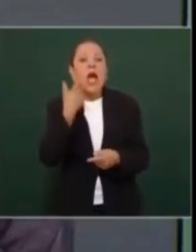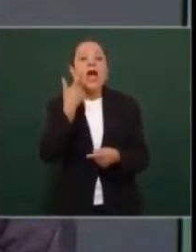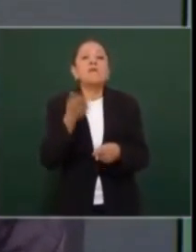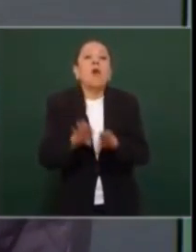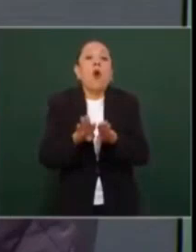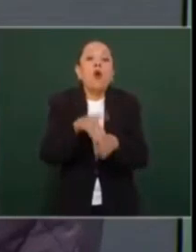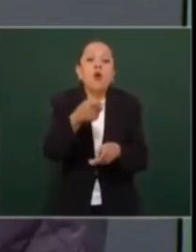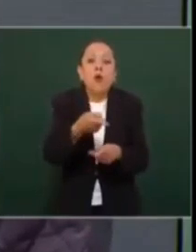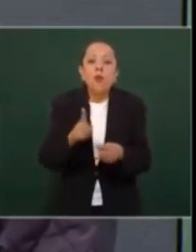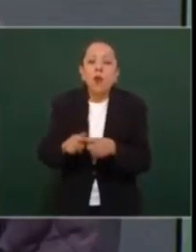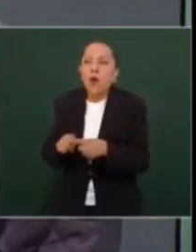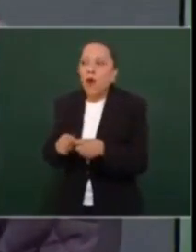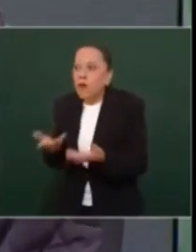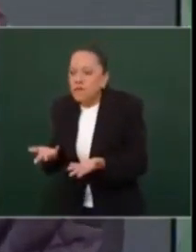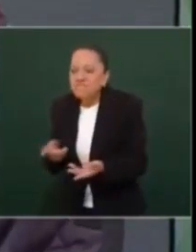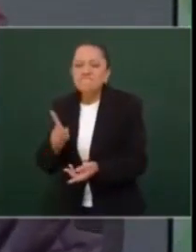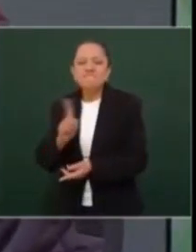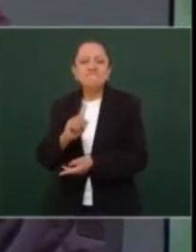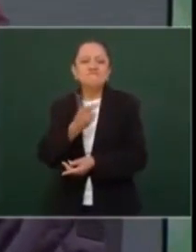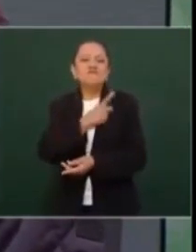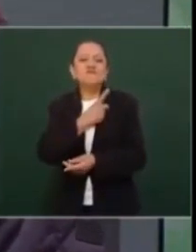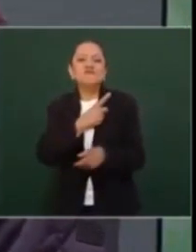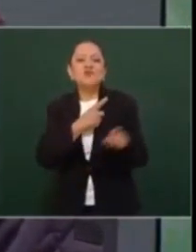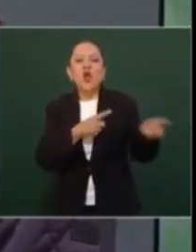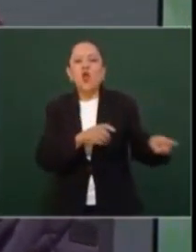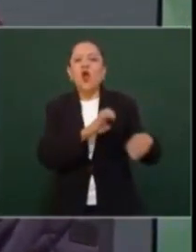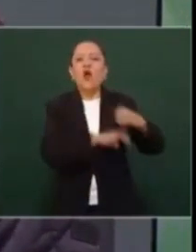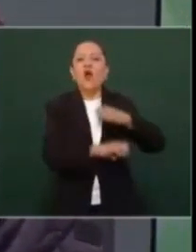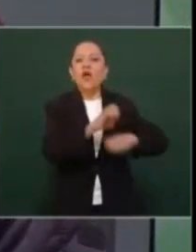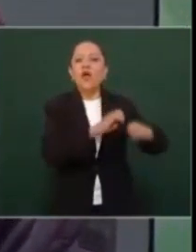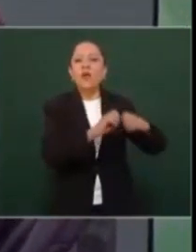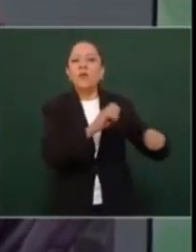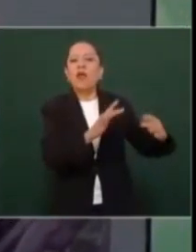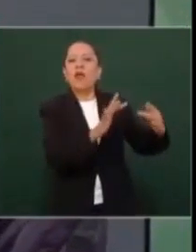Y nada, era porque estaban haciendo